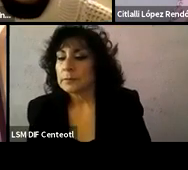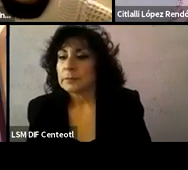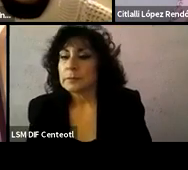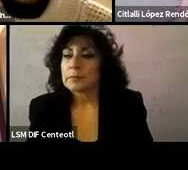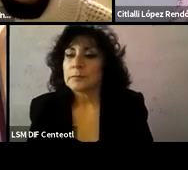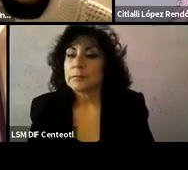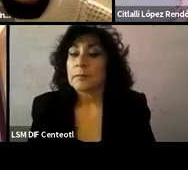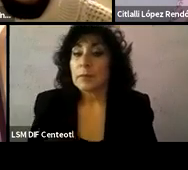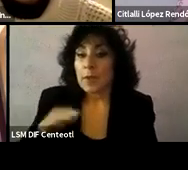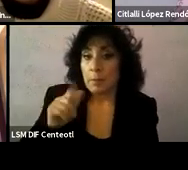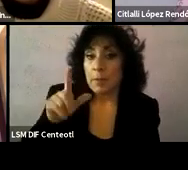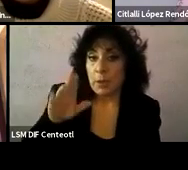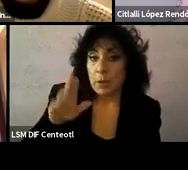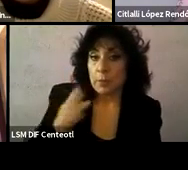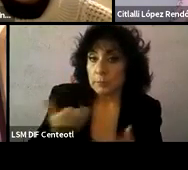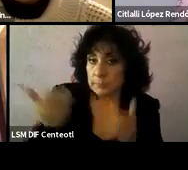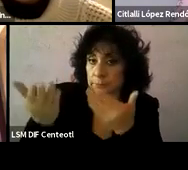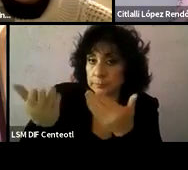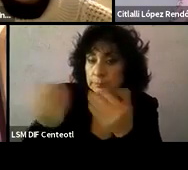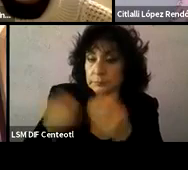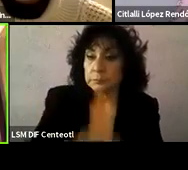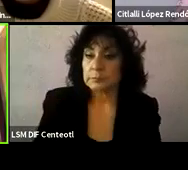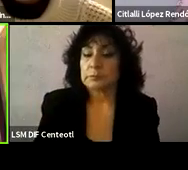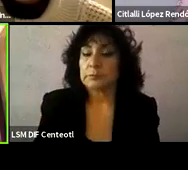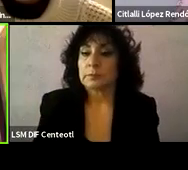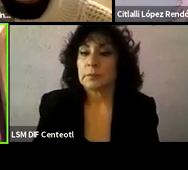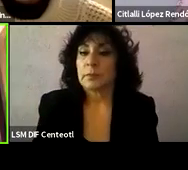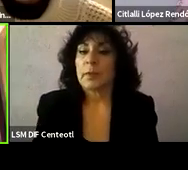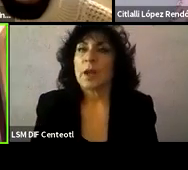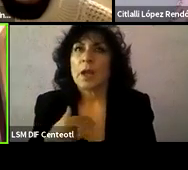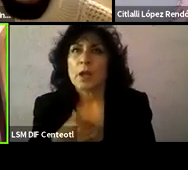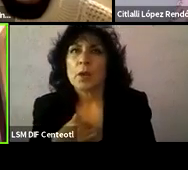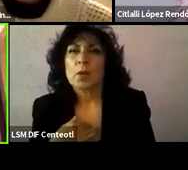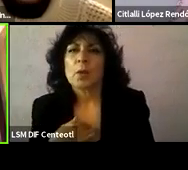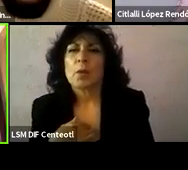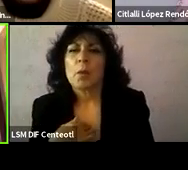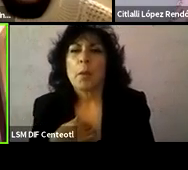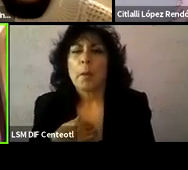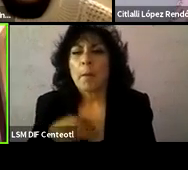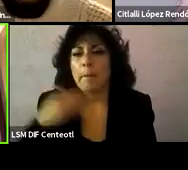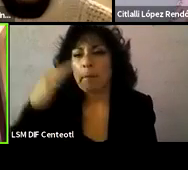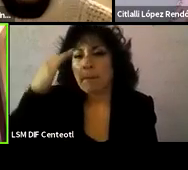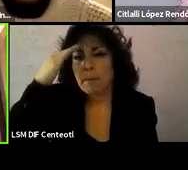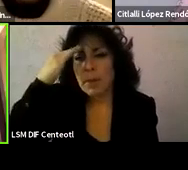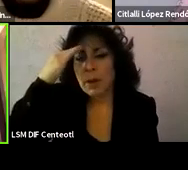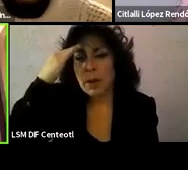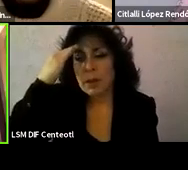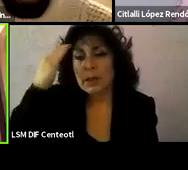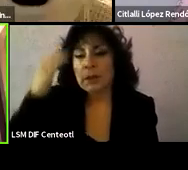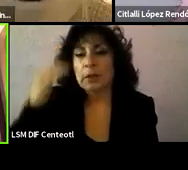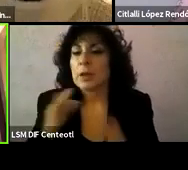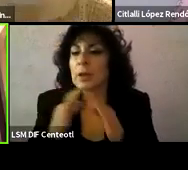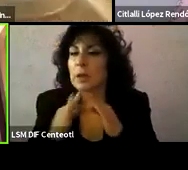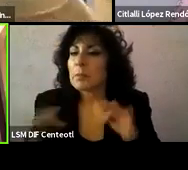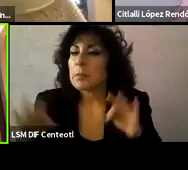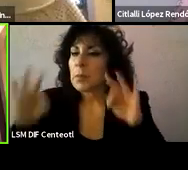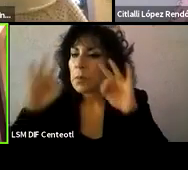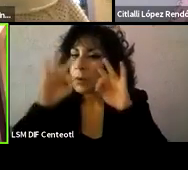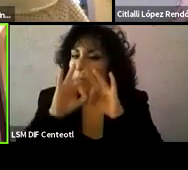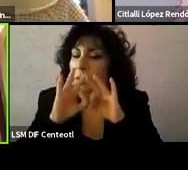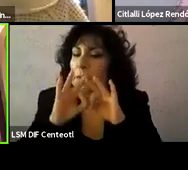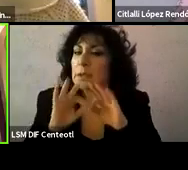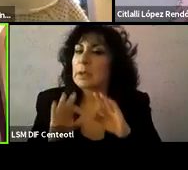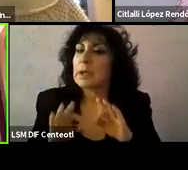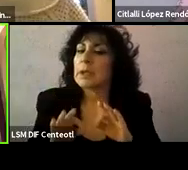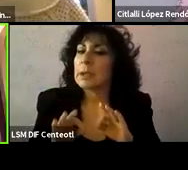Adelante, Malú. Yo quería mencionar que esta cuestión de la importancia de estar trabajando